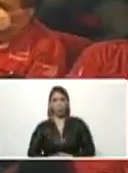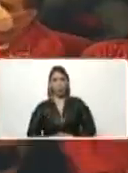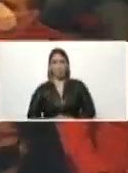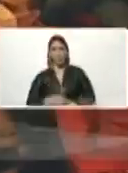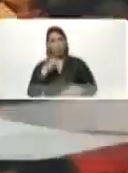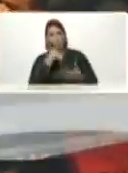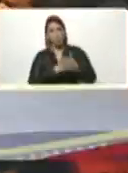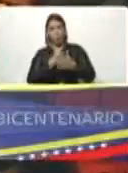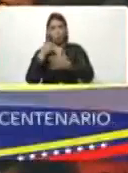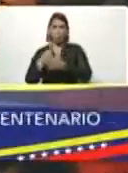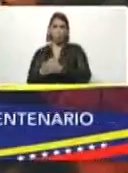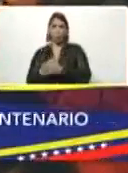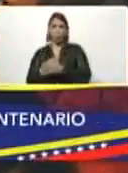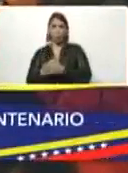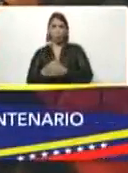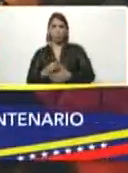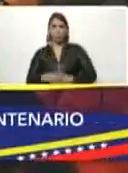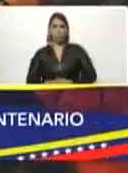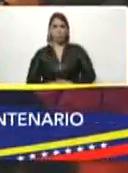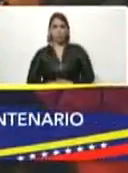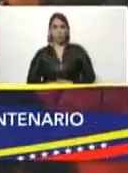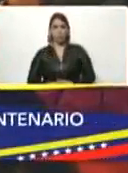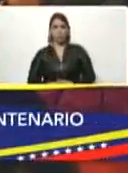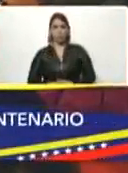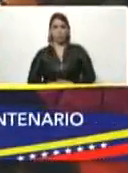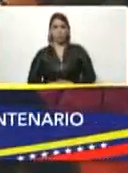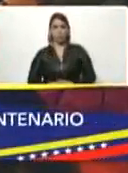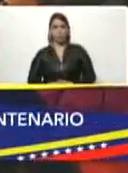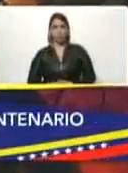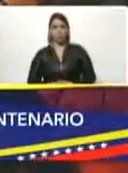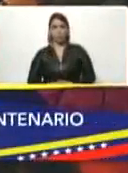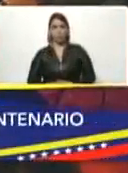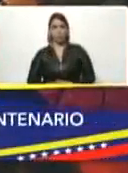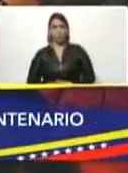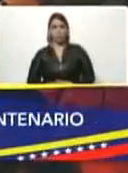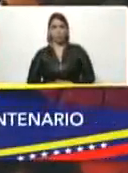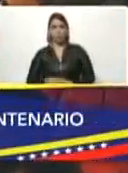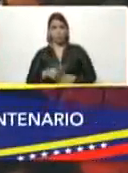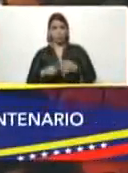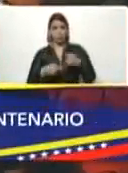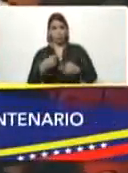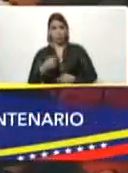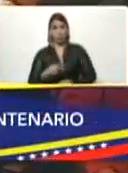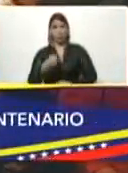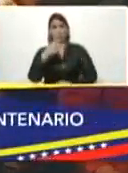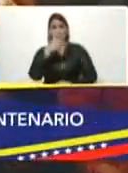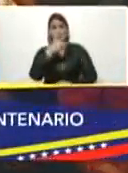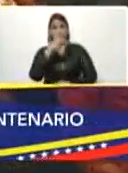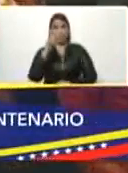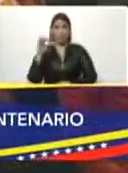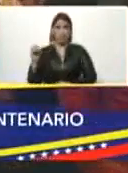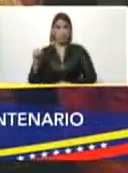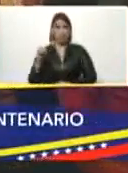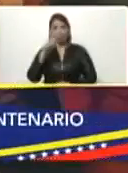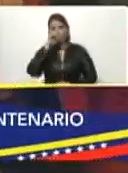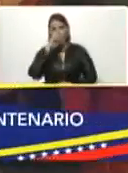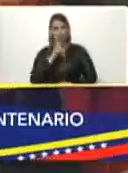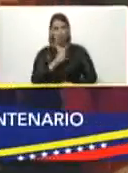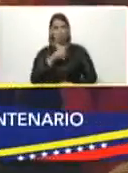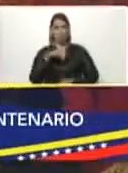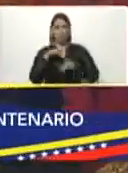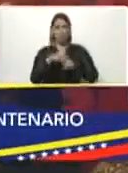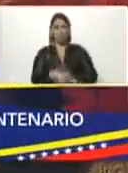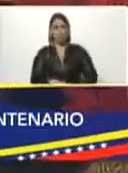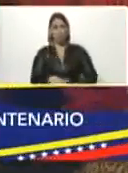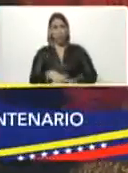lucha incesante. Si después de 300 años de dominación del yugo